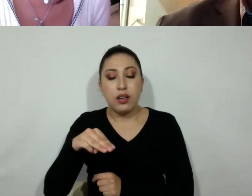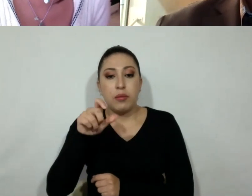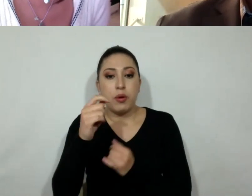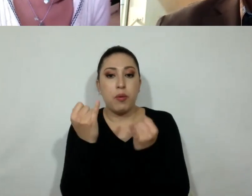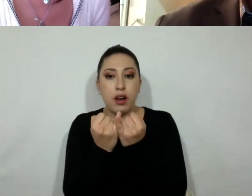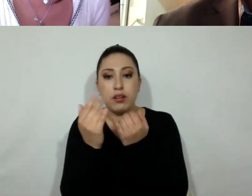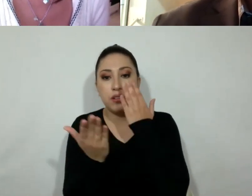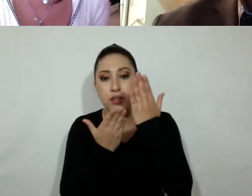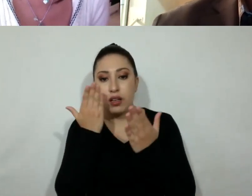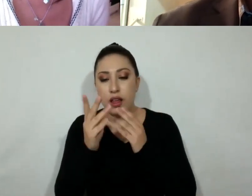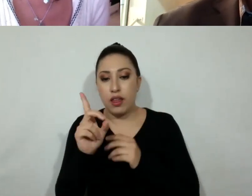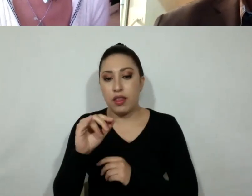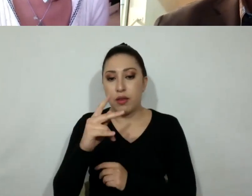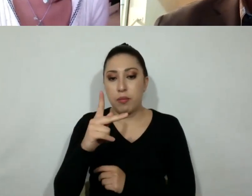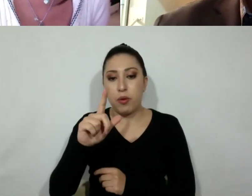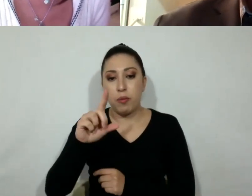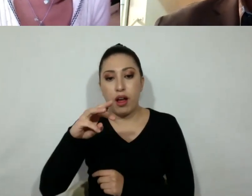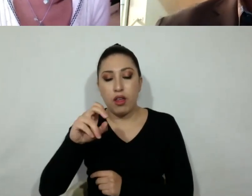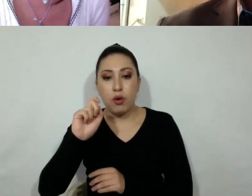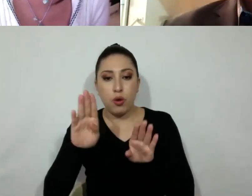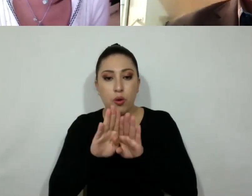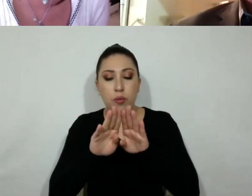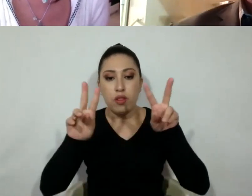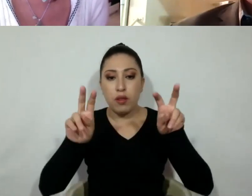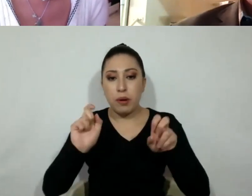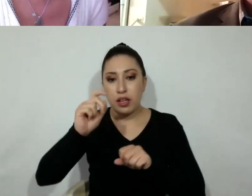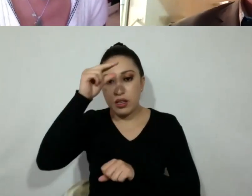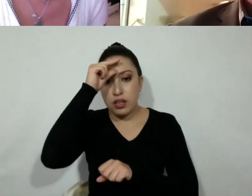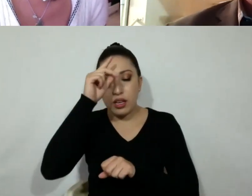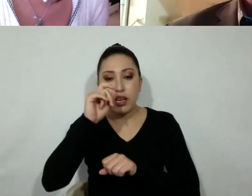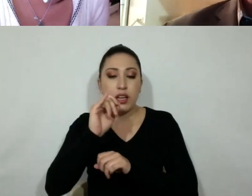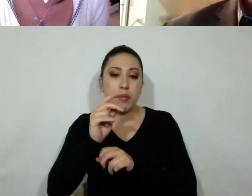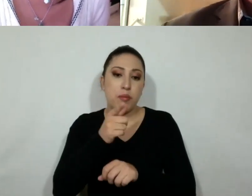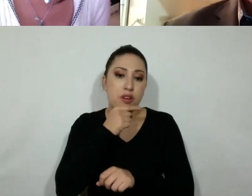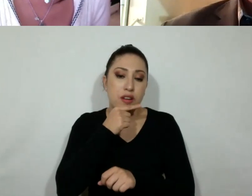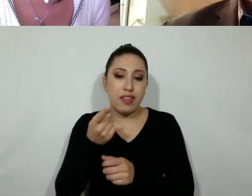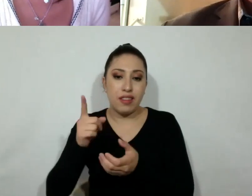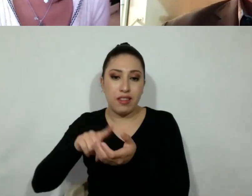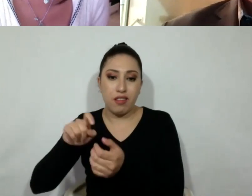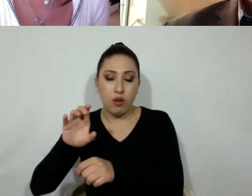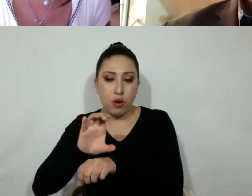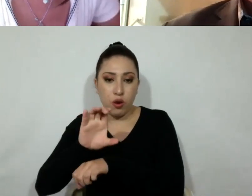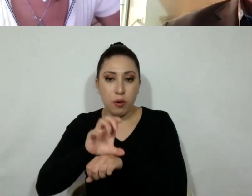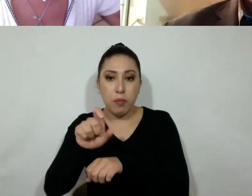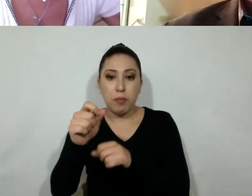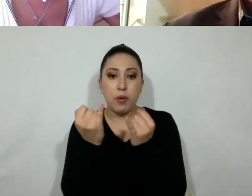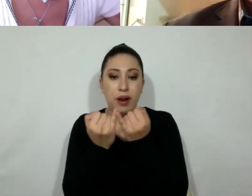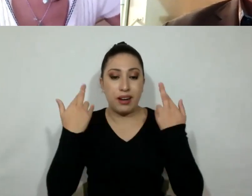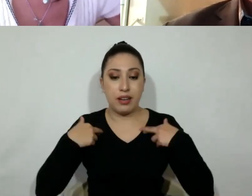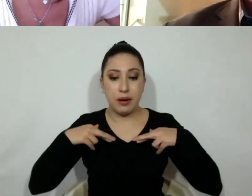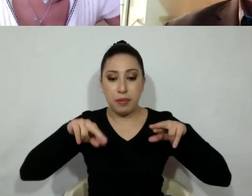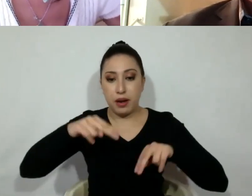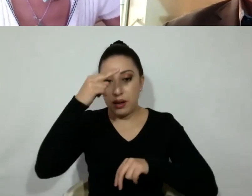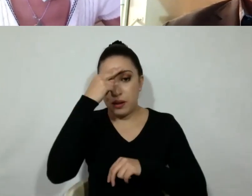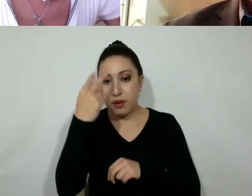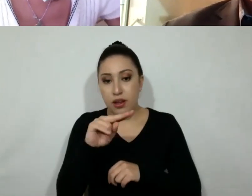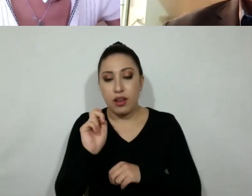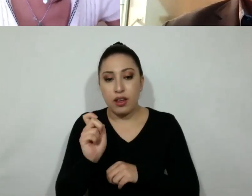en Inteligencia Policial en la Policía Nacional de Colombia. Es representante en México de la Red